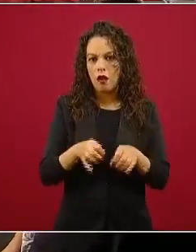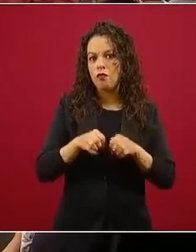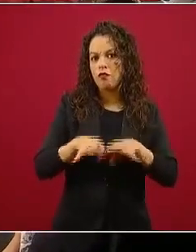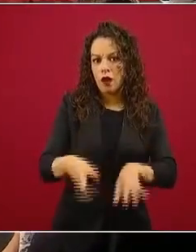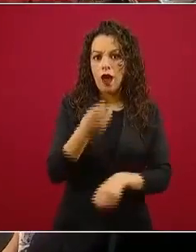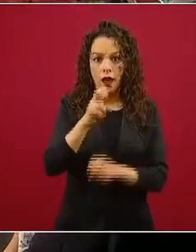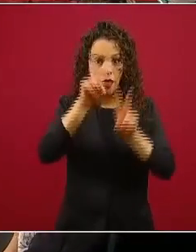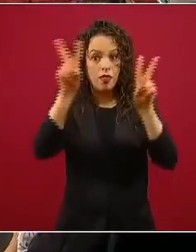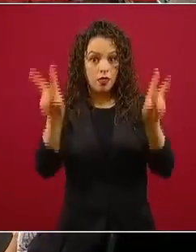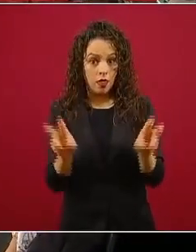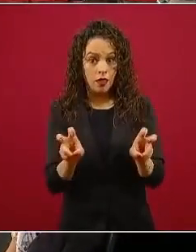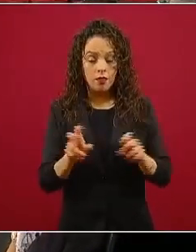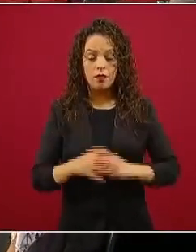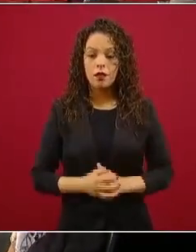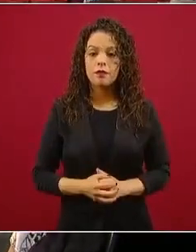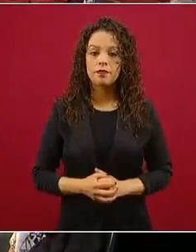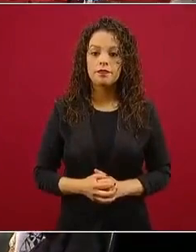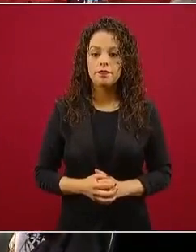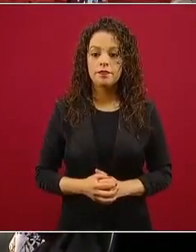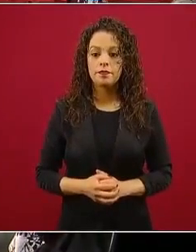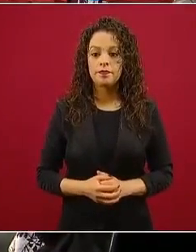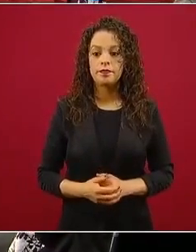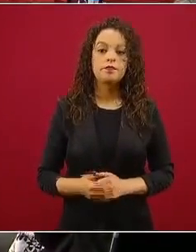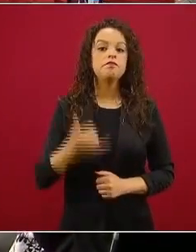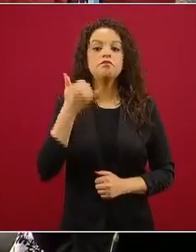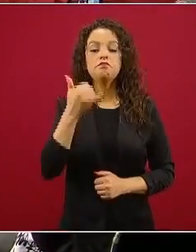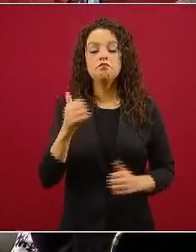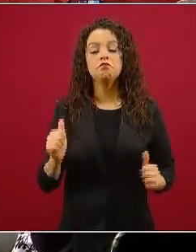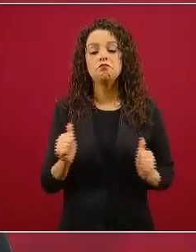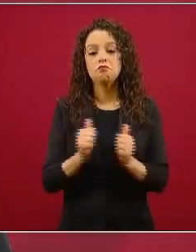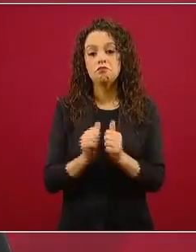lo económico lo mismo.